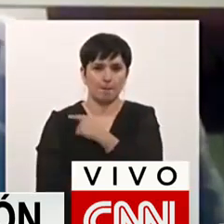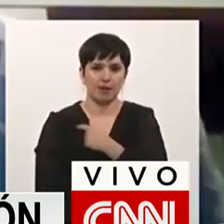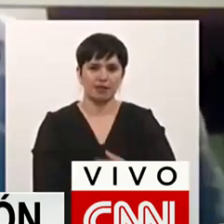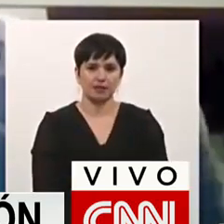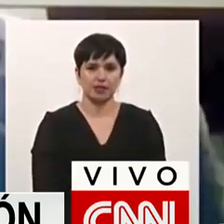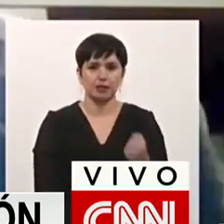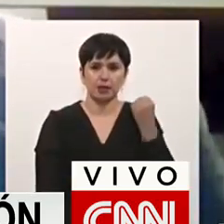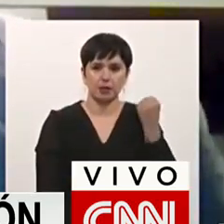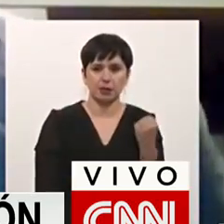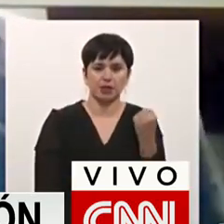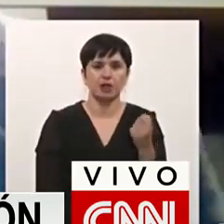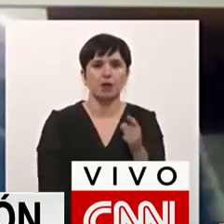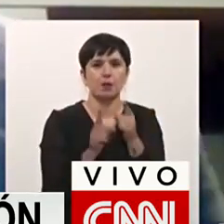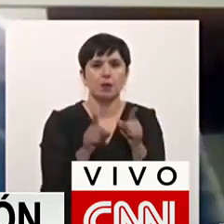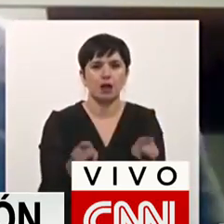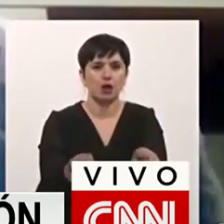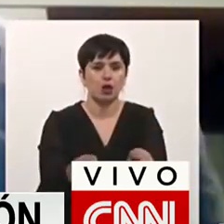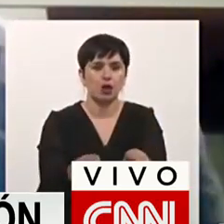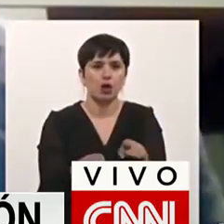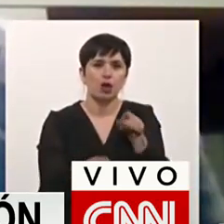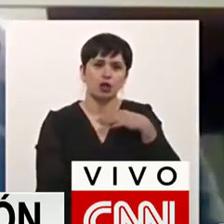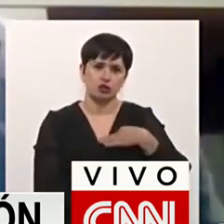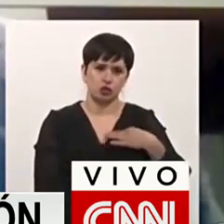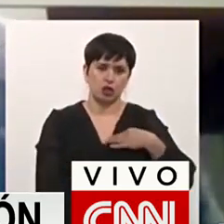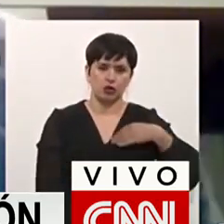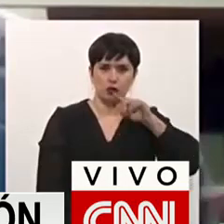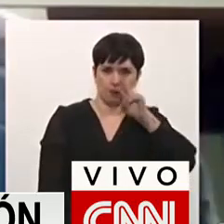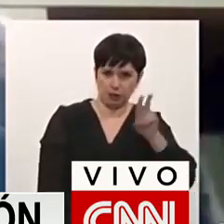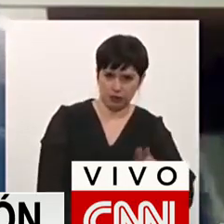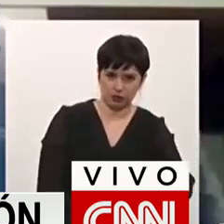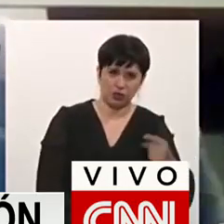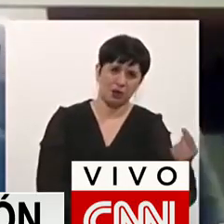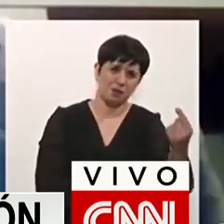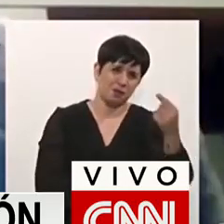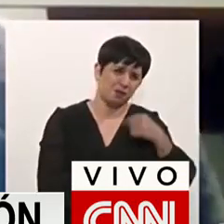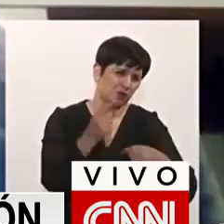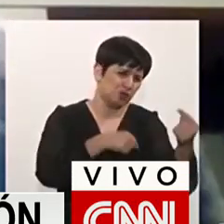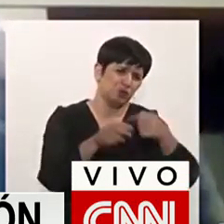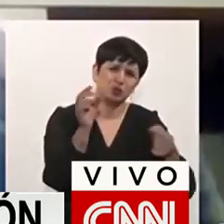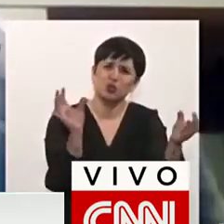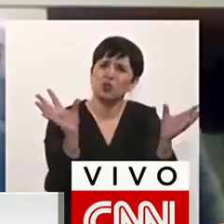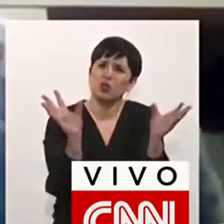los hermanos venezolanos que han llegado en miles en los últimos años.